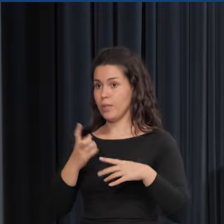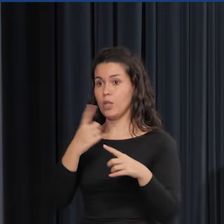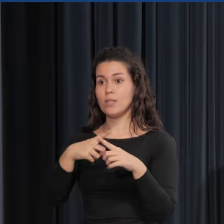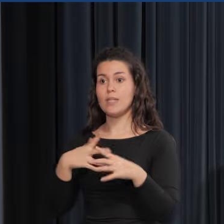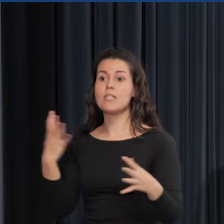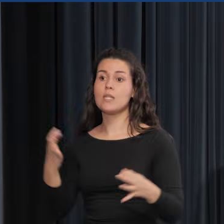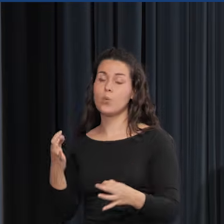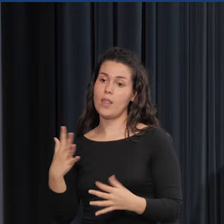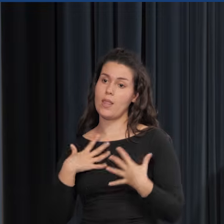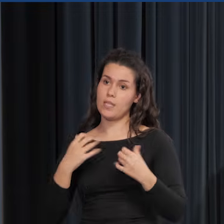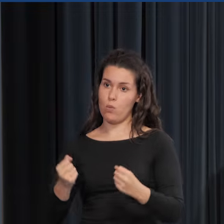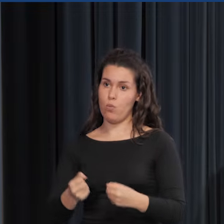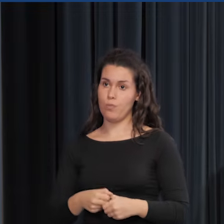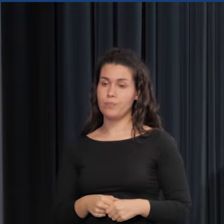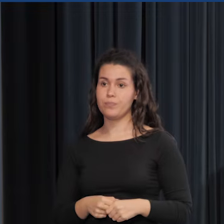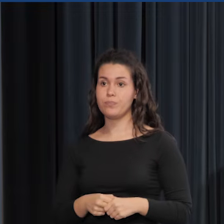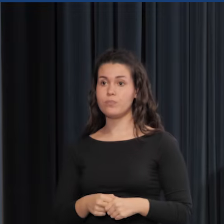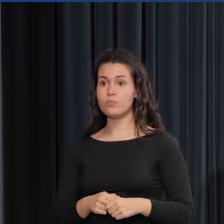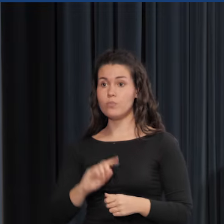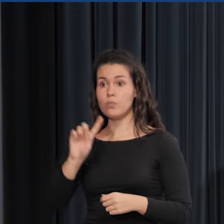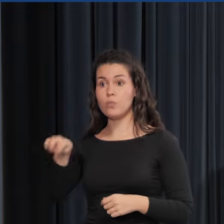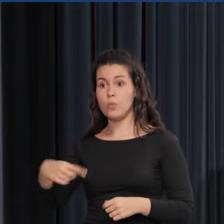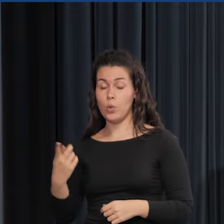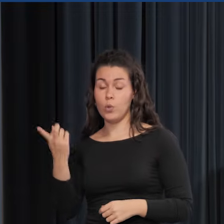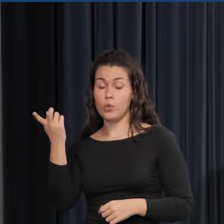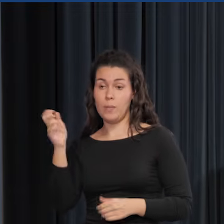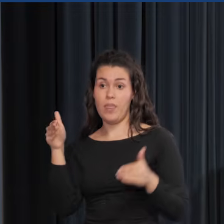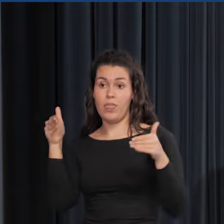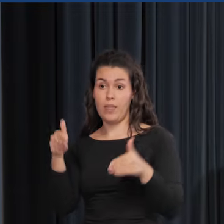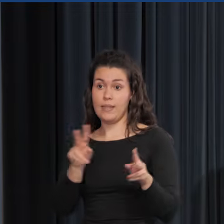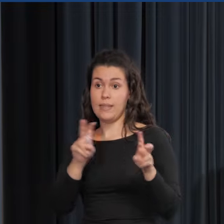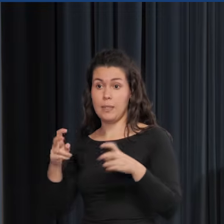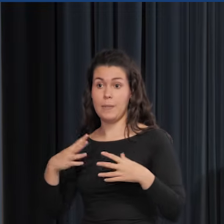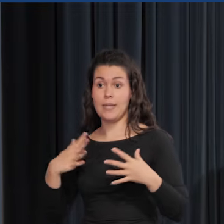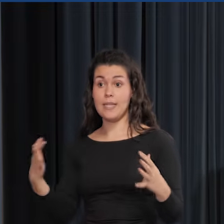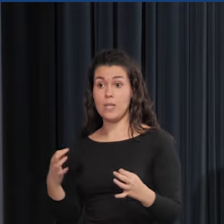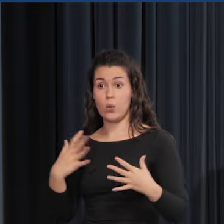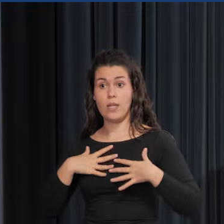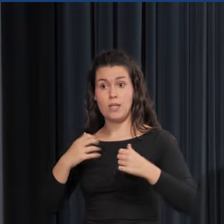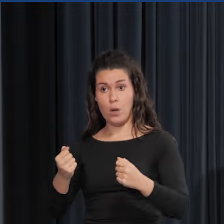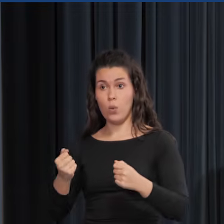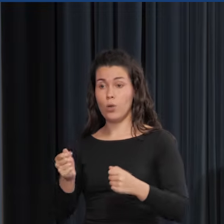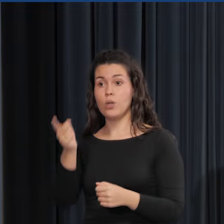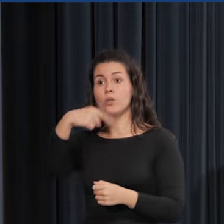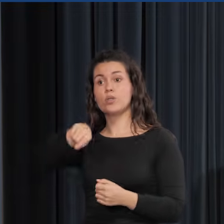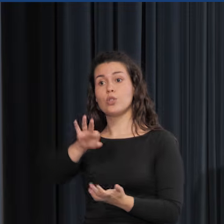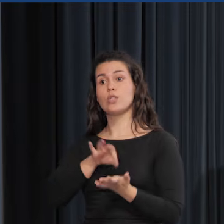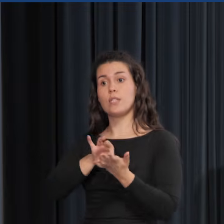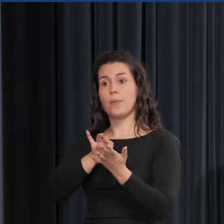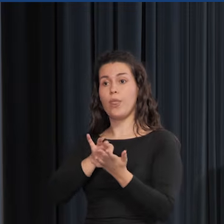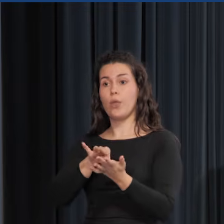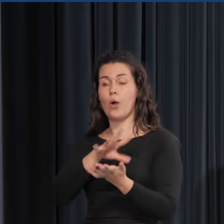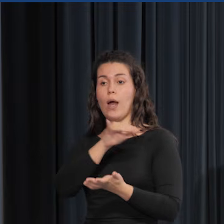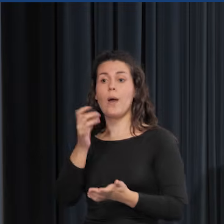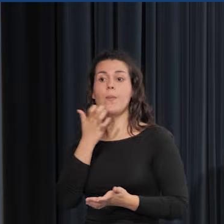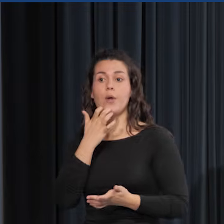salud. Y luego ya lo que es seguridad y salud, es decir, nosotros tenemos un servicio, por ejemplo,